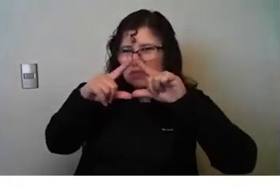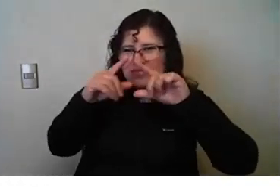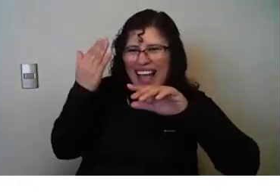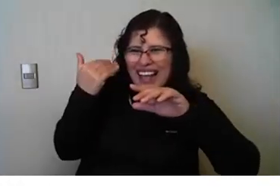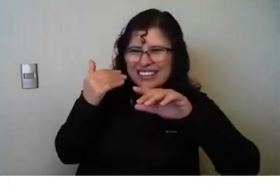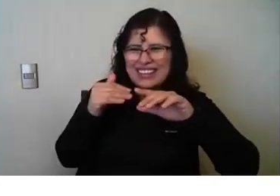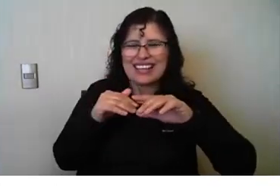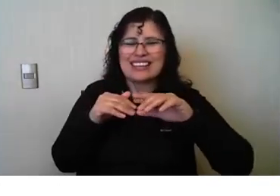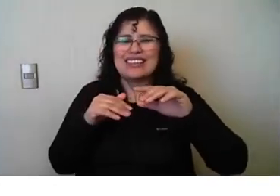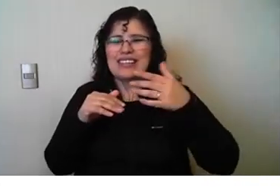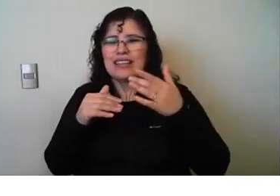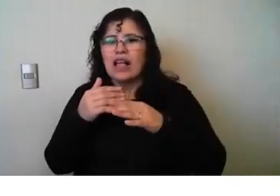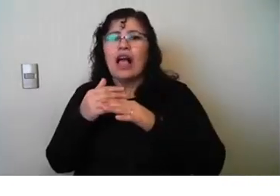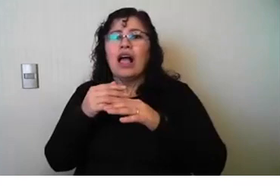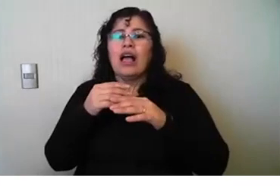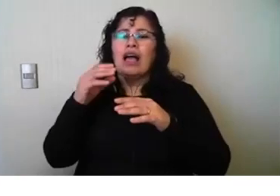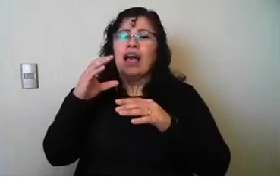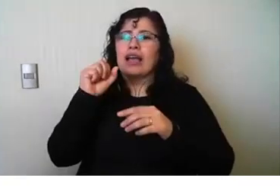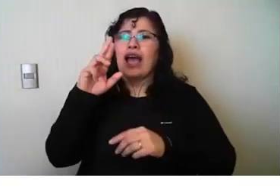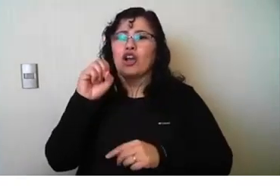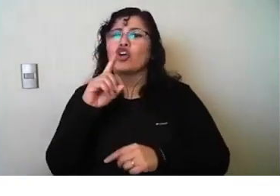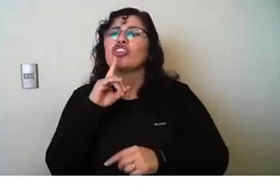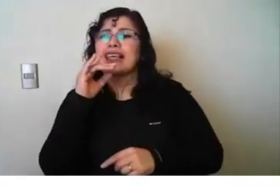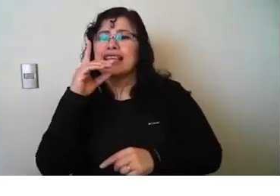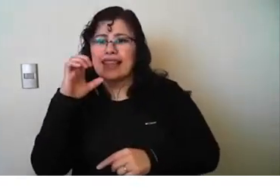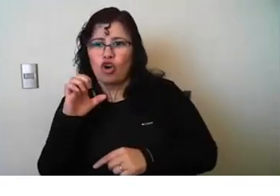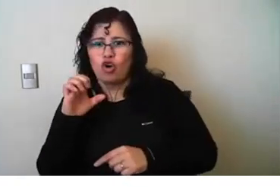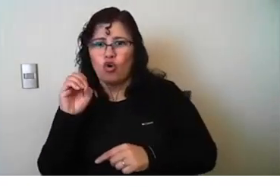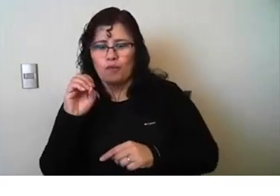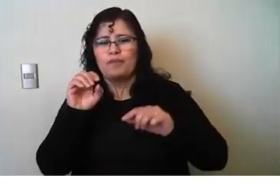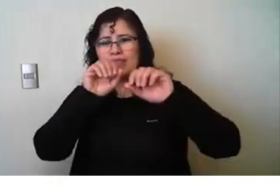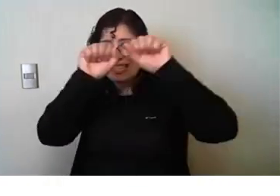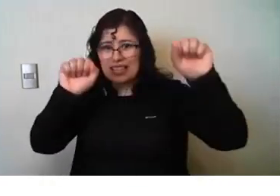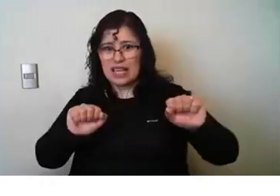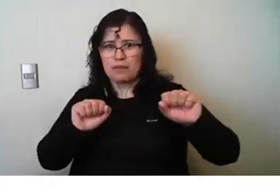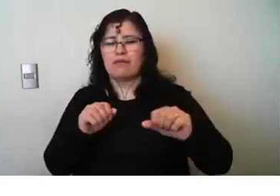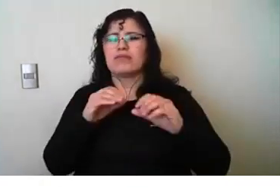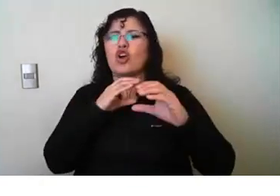habíamos nombrado, con la arteria cerebral anterior, la comunicante anterior, ¿cierto?